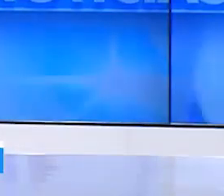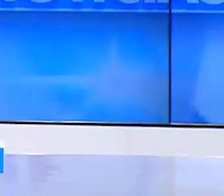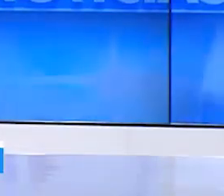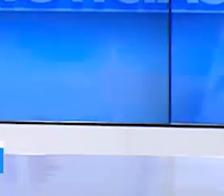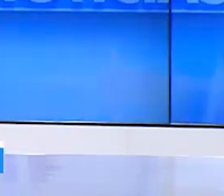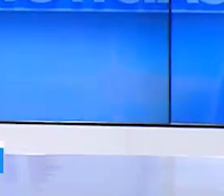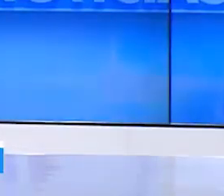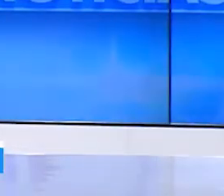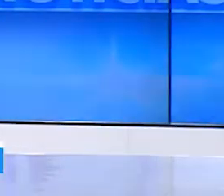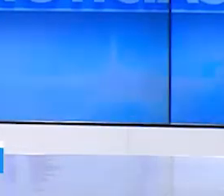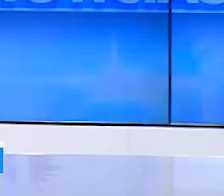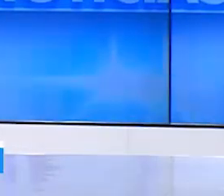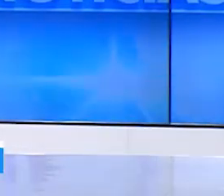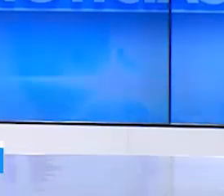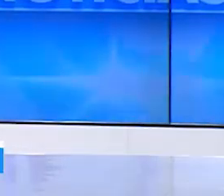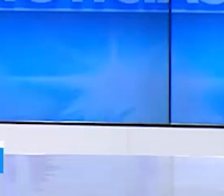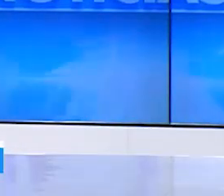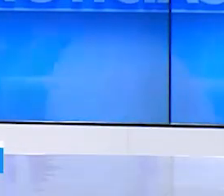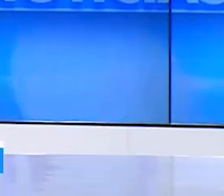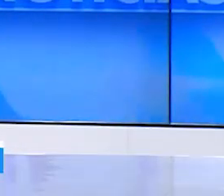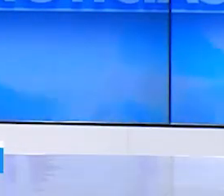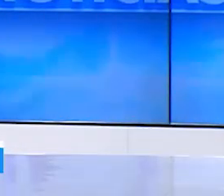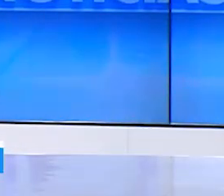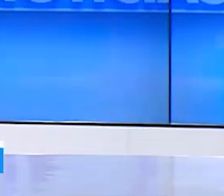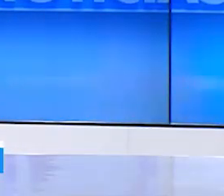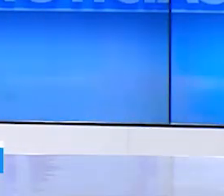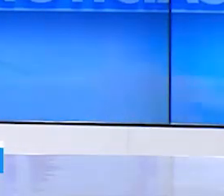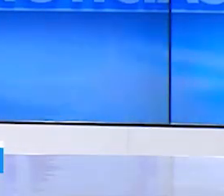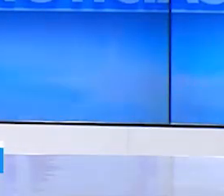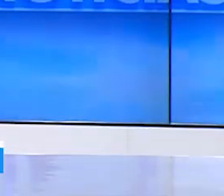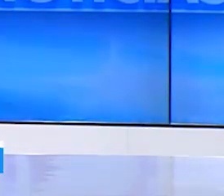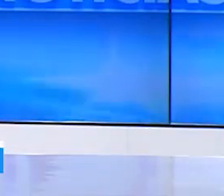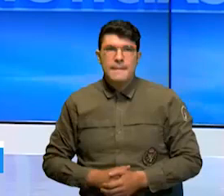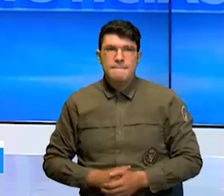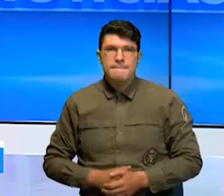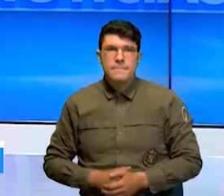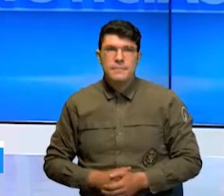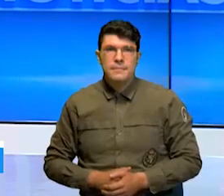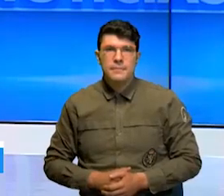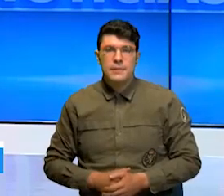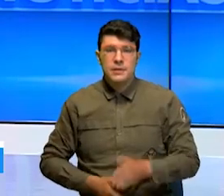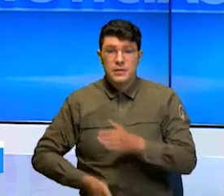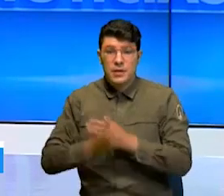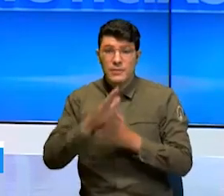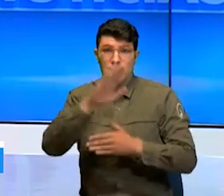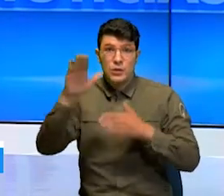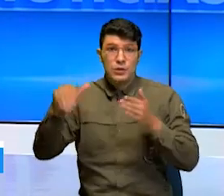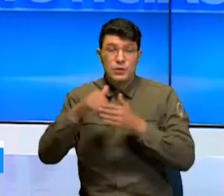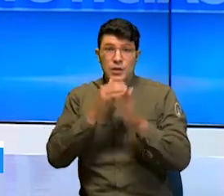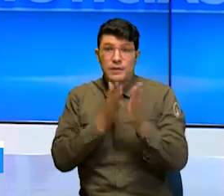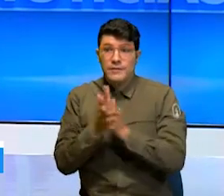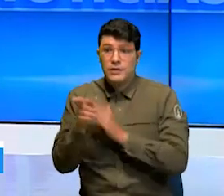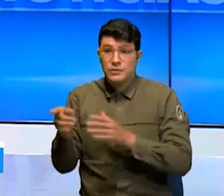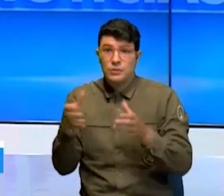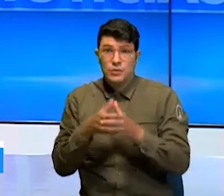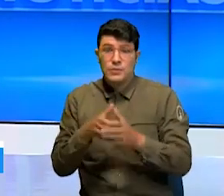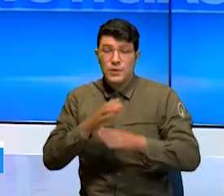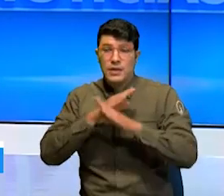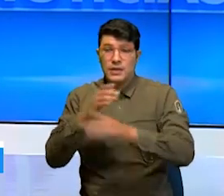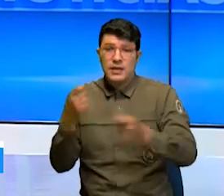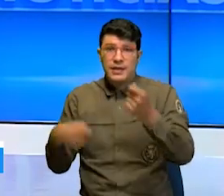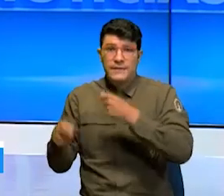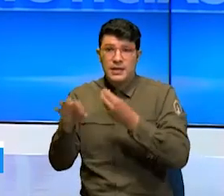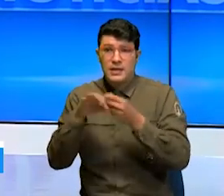continuamos con la información con la operación diamante la policía metropolitana de bucaramanga dio un golpe a la distribución de estupefacientes